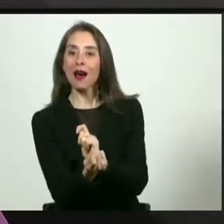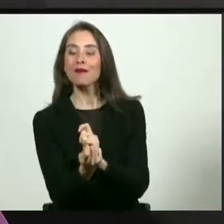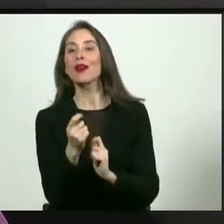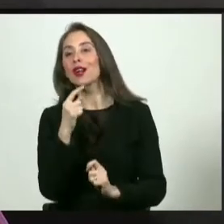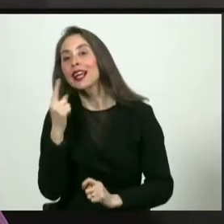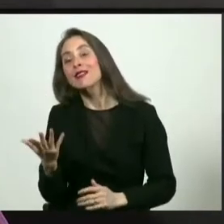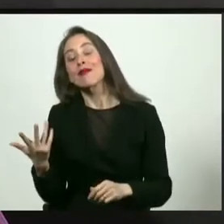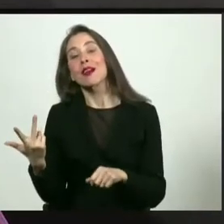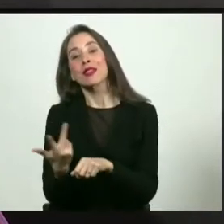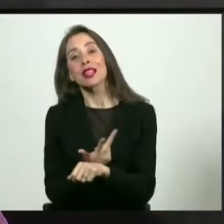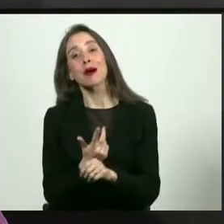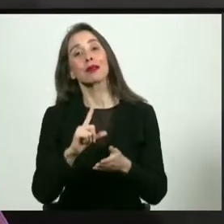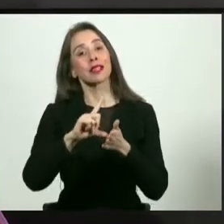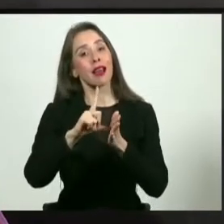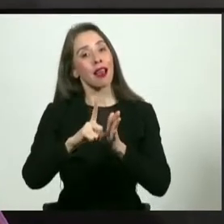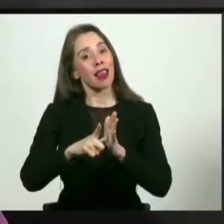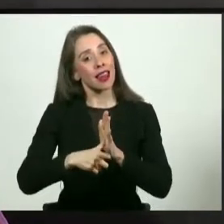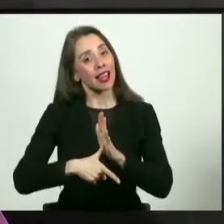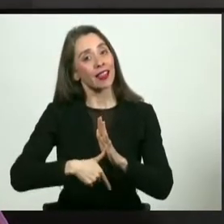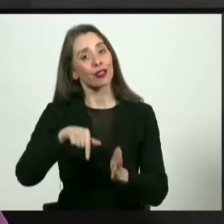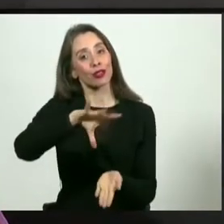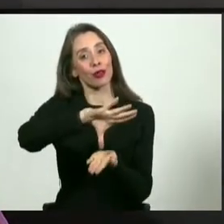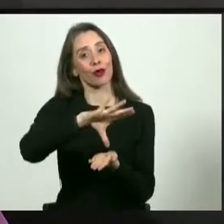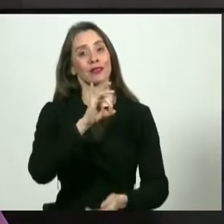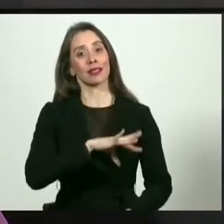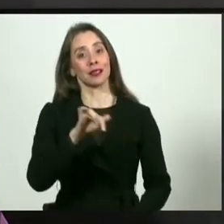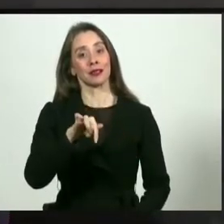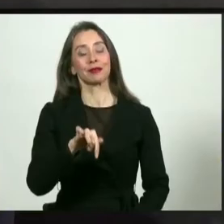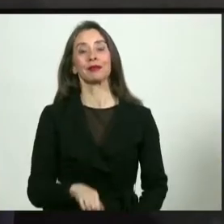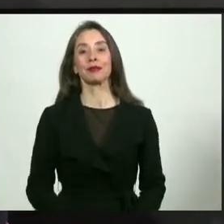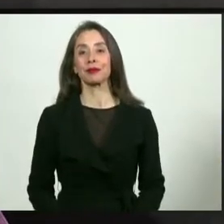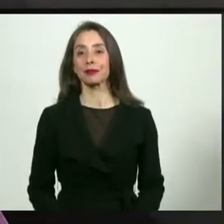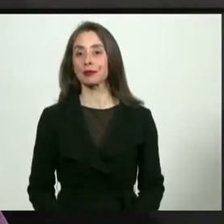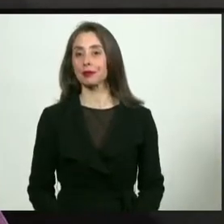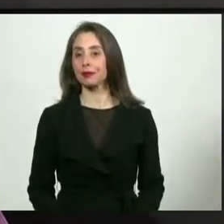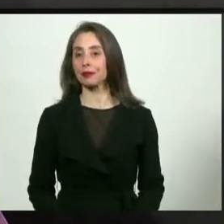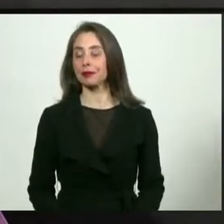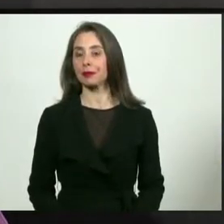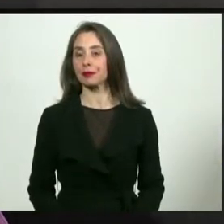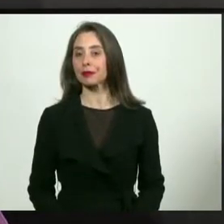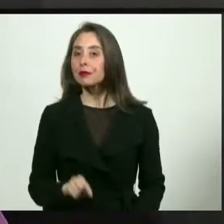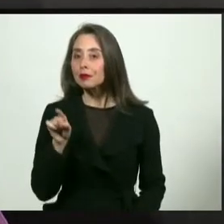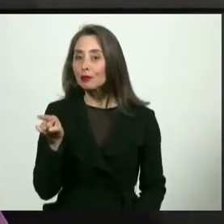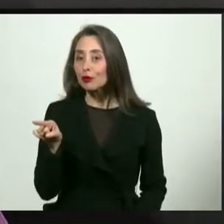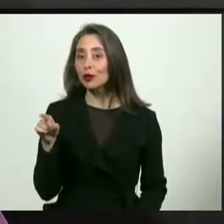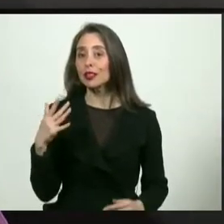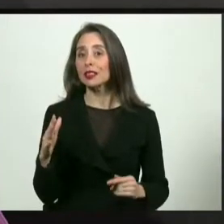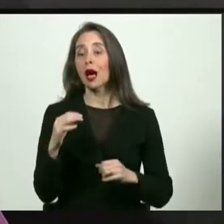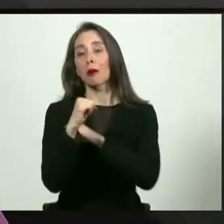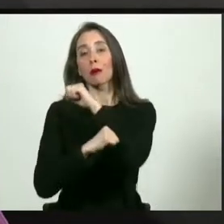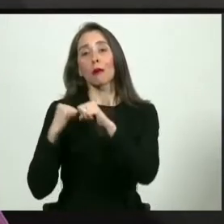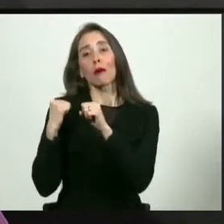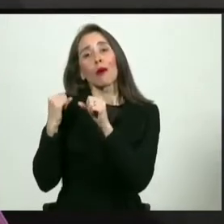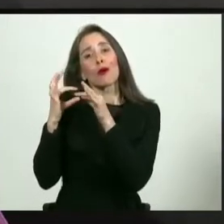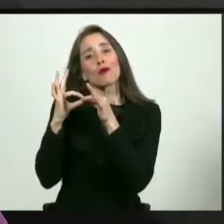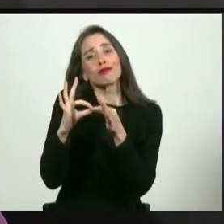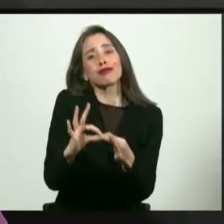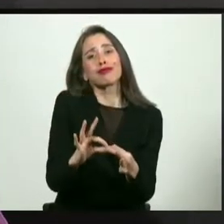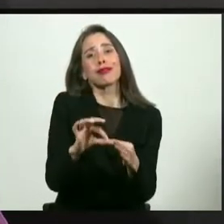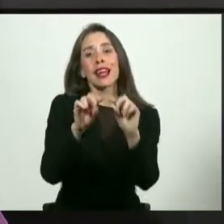desgraciadamente, todavía demasiado lento el país al respecto. Y al respecto, como usted ha estado vinculada tantos años al tema,